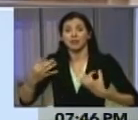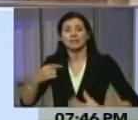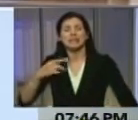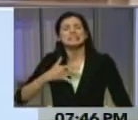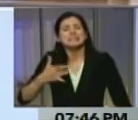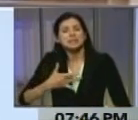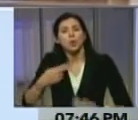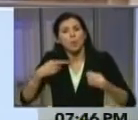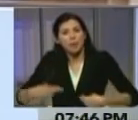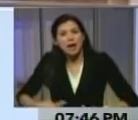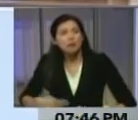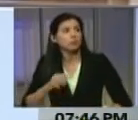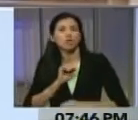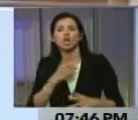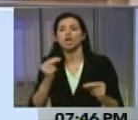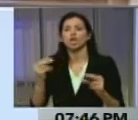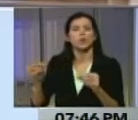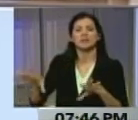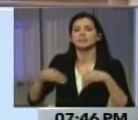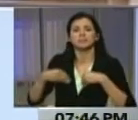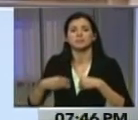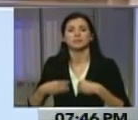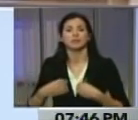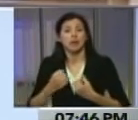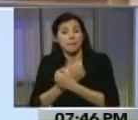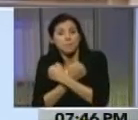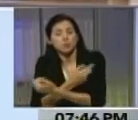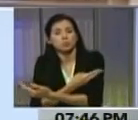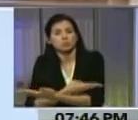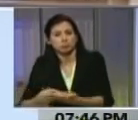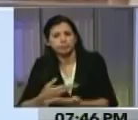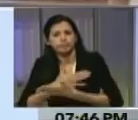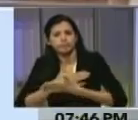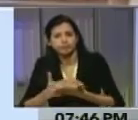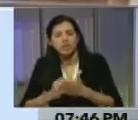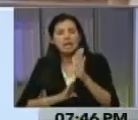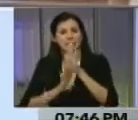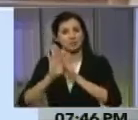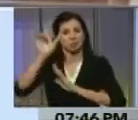amor, la solidaridad, el crecimiento permanente, su expresividad.